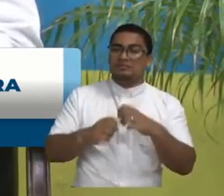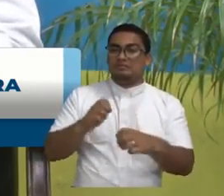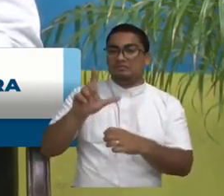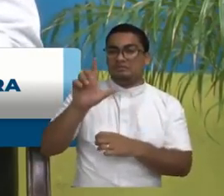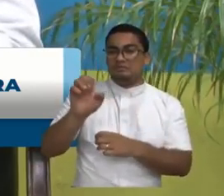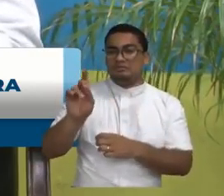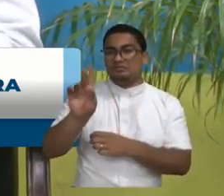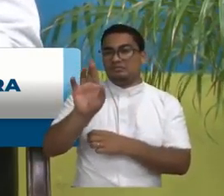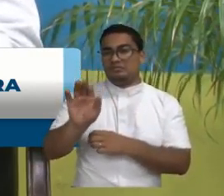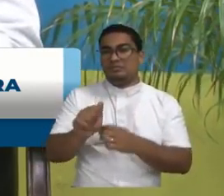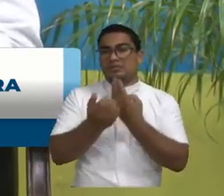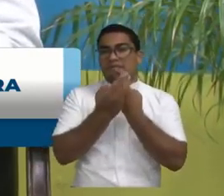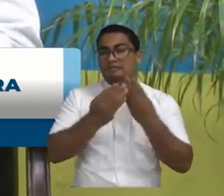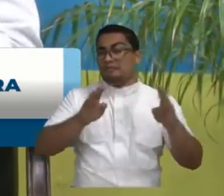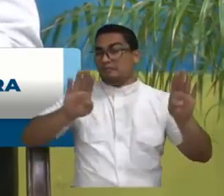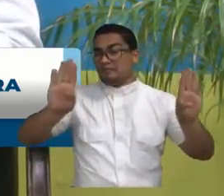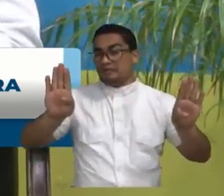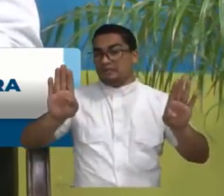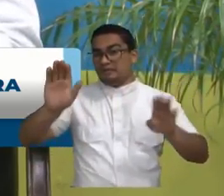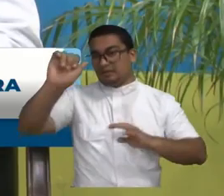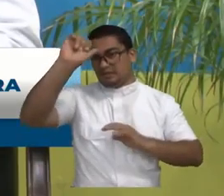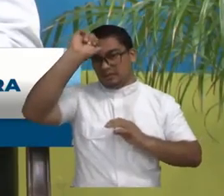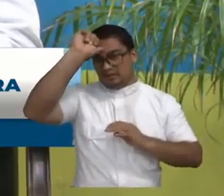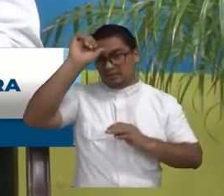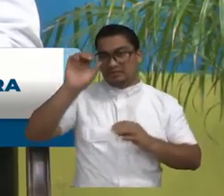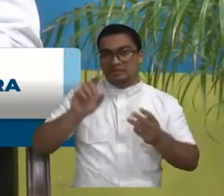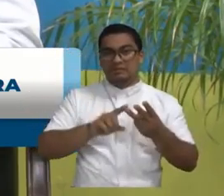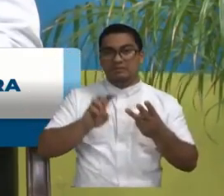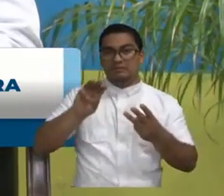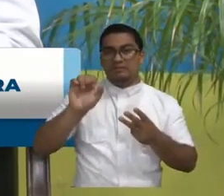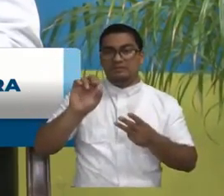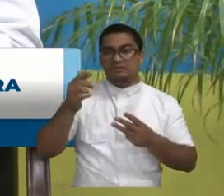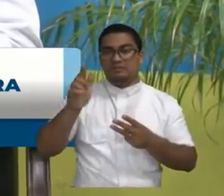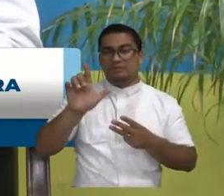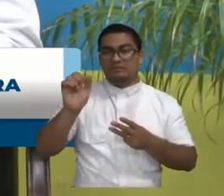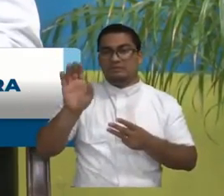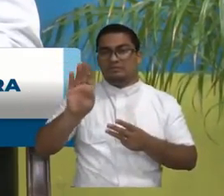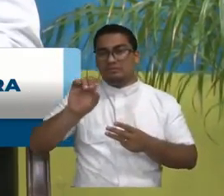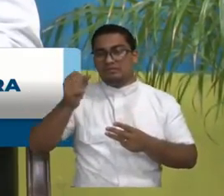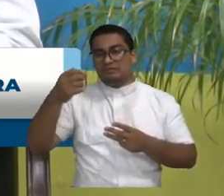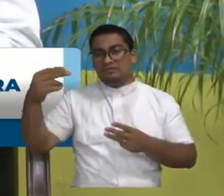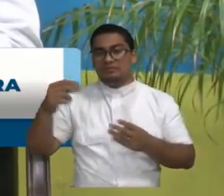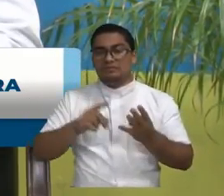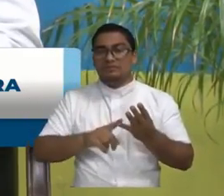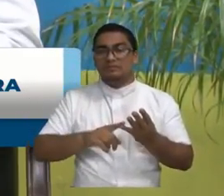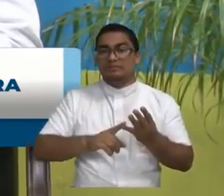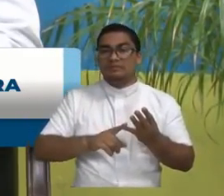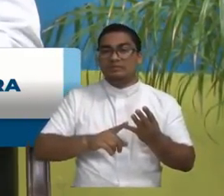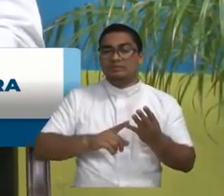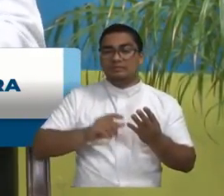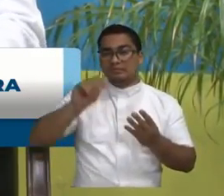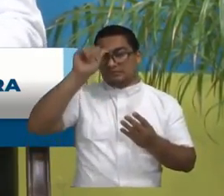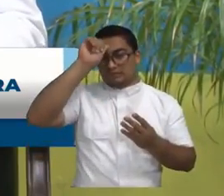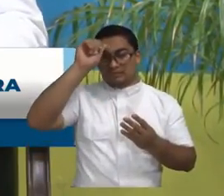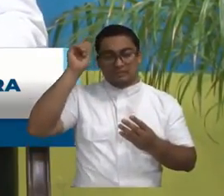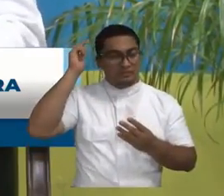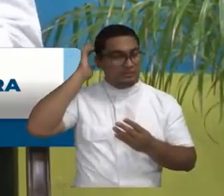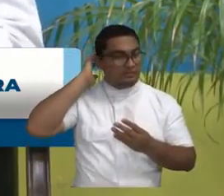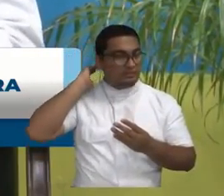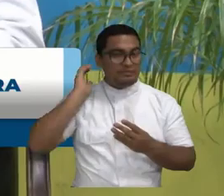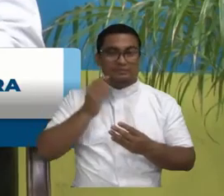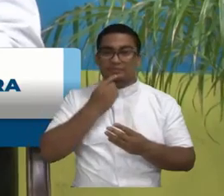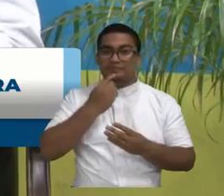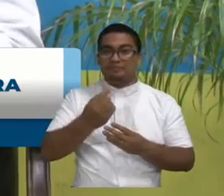son Brasil, como es Indonesia, como es Bangladesh, como es la India, que son que reportan un poco